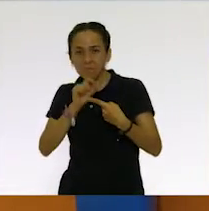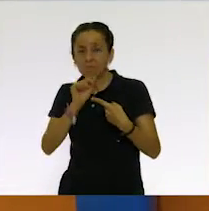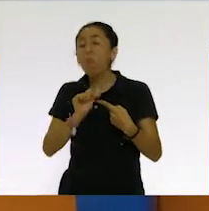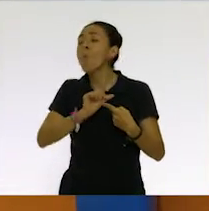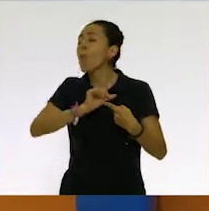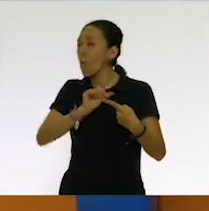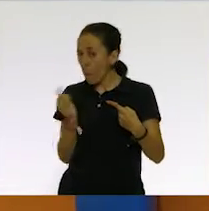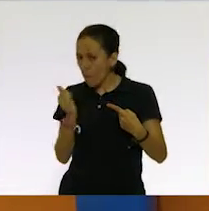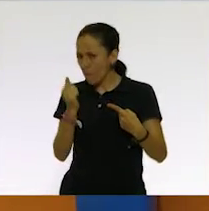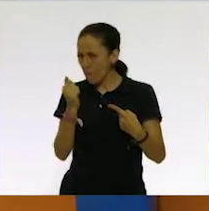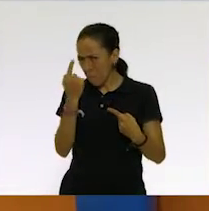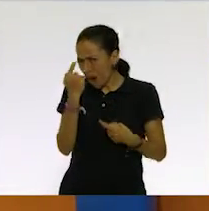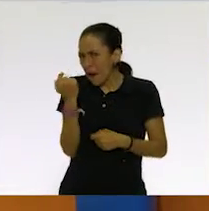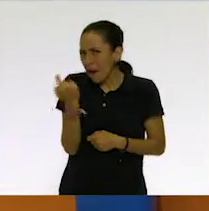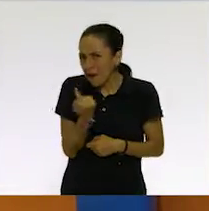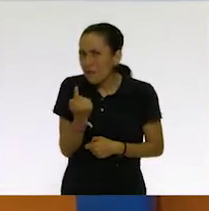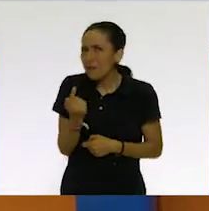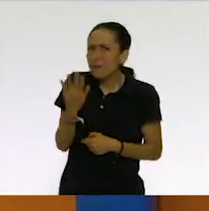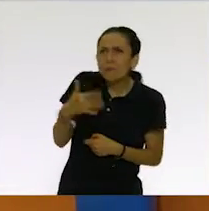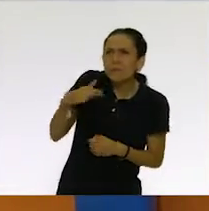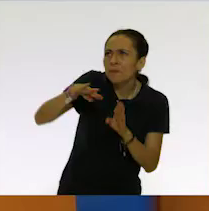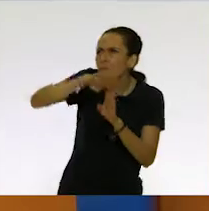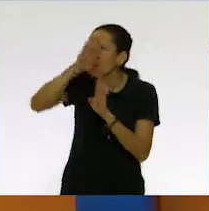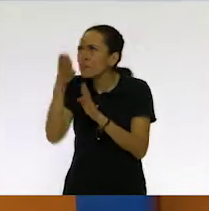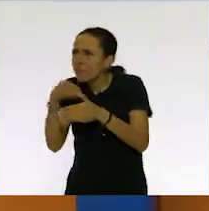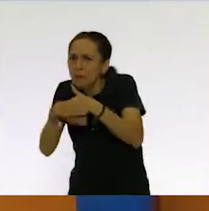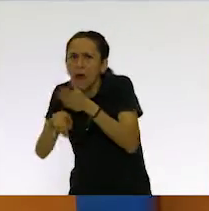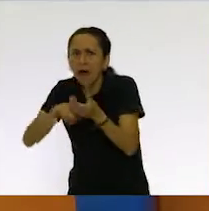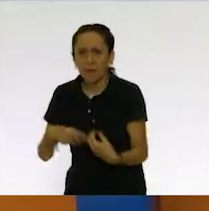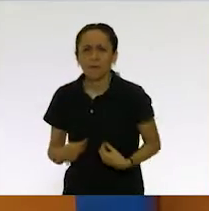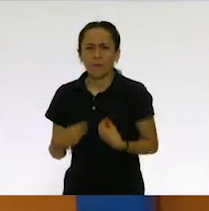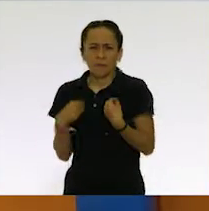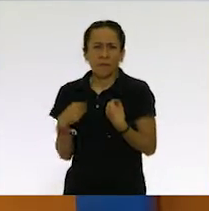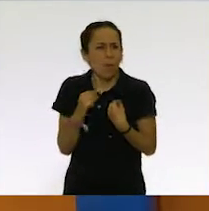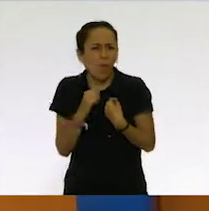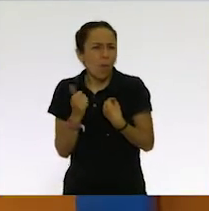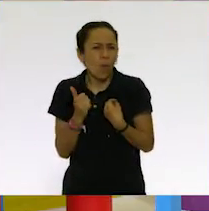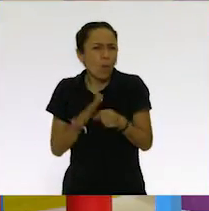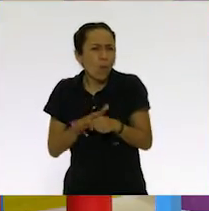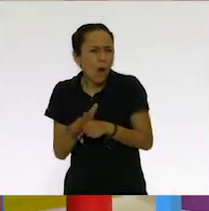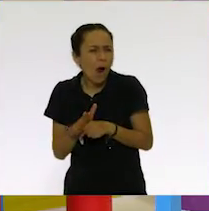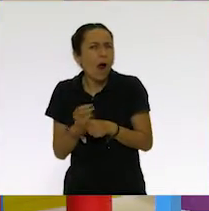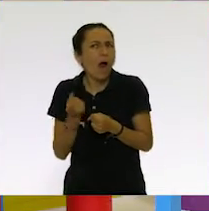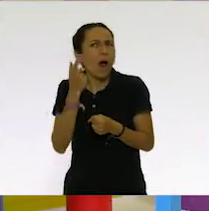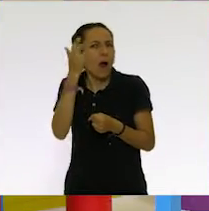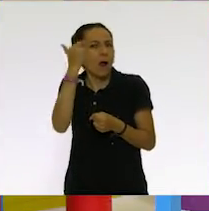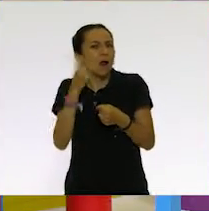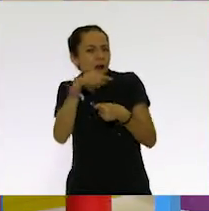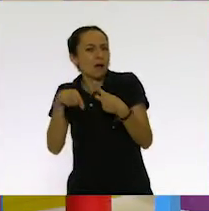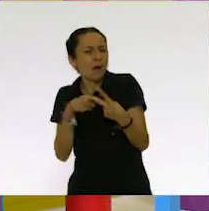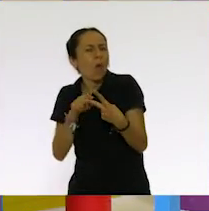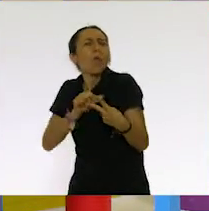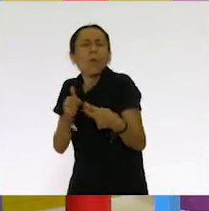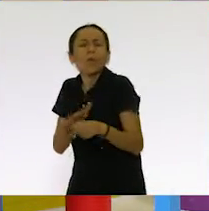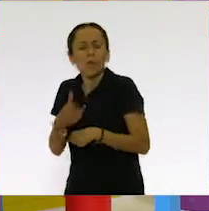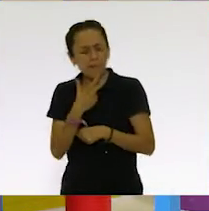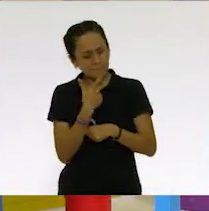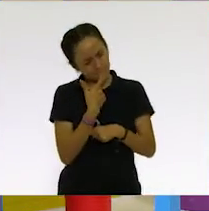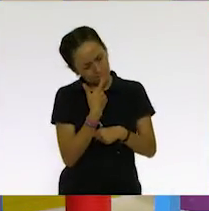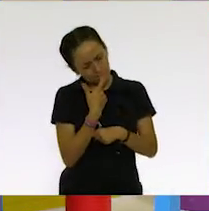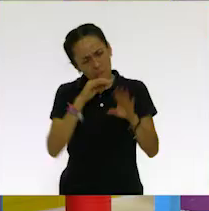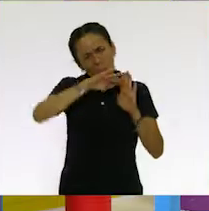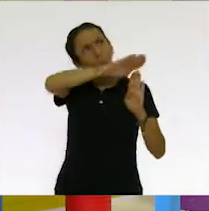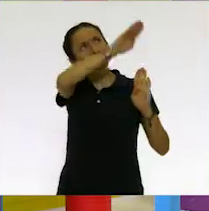razón por la que también habitan dentro de ella. ¿Qué crees que sea? Dentro de una cueva,